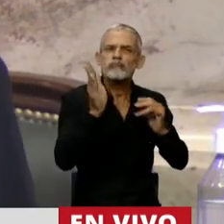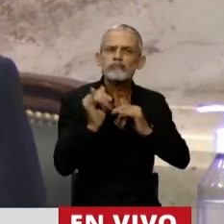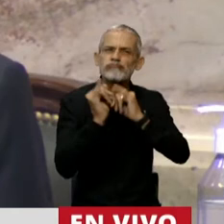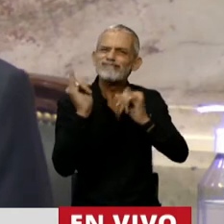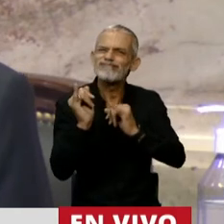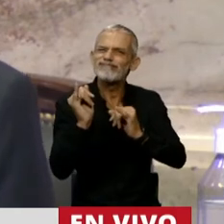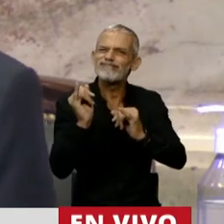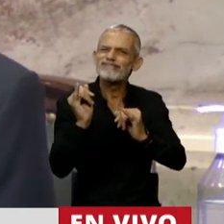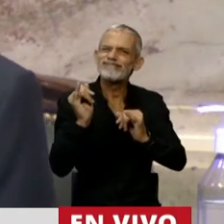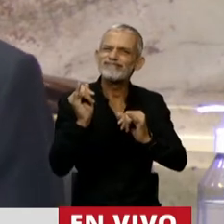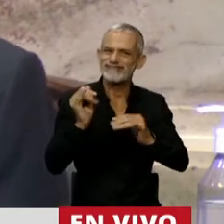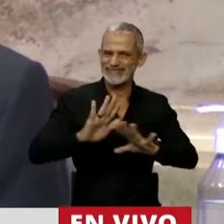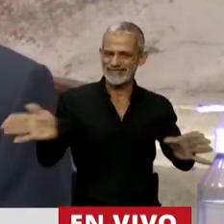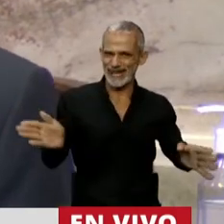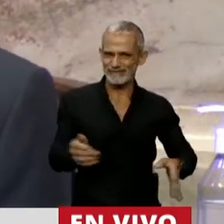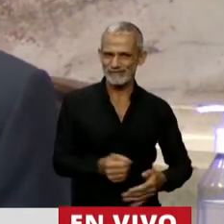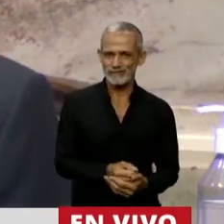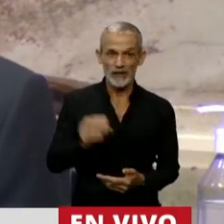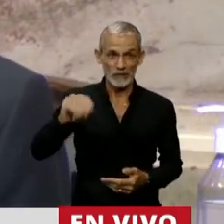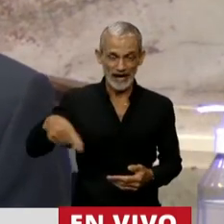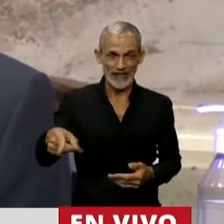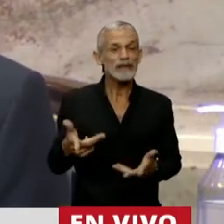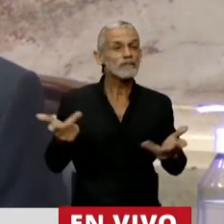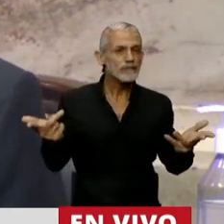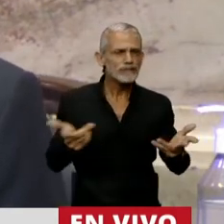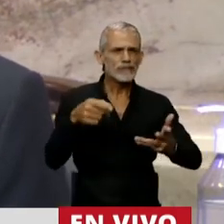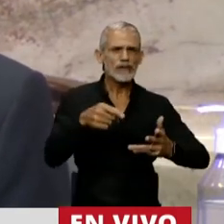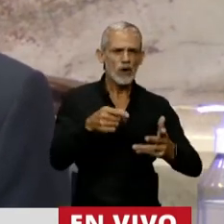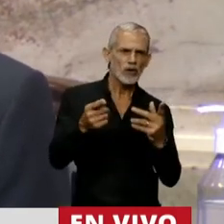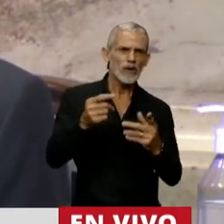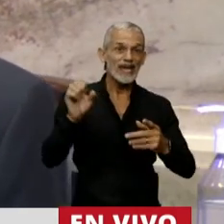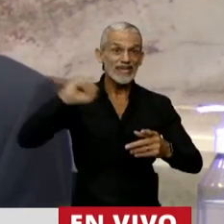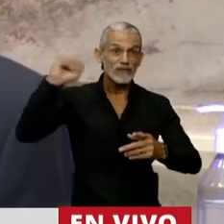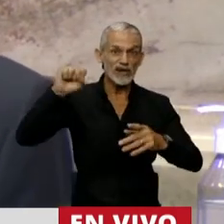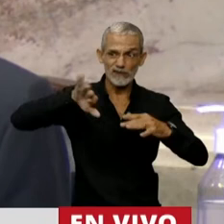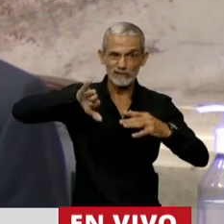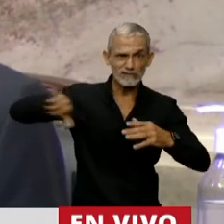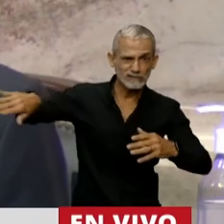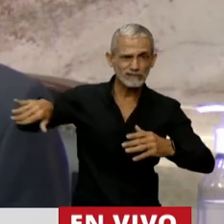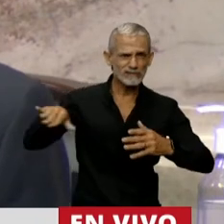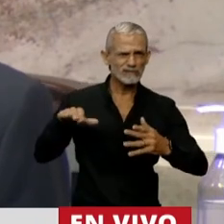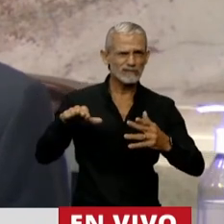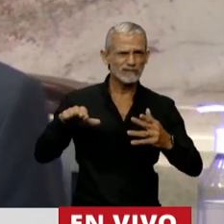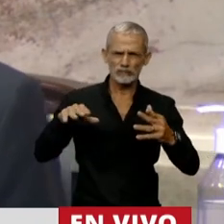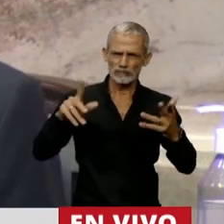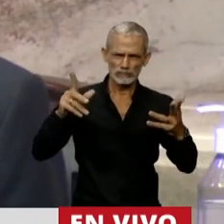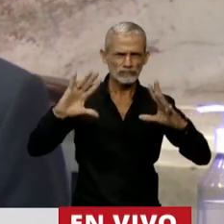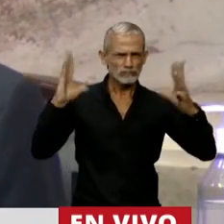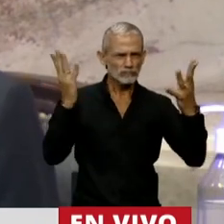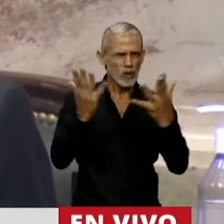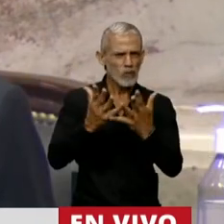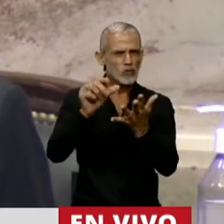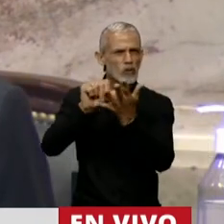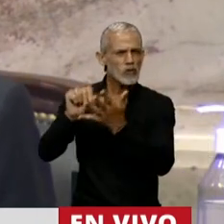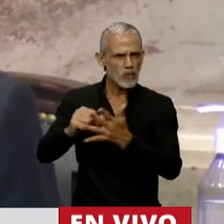El régimen propuesto hoy no tiene en cuenta la variable inflación, que no solo es la que se utiliza en la mayor parte de los países, sino